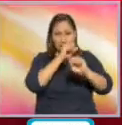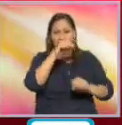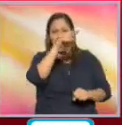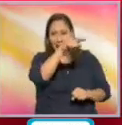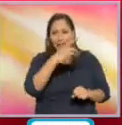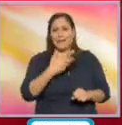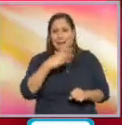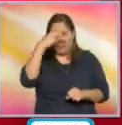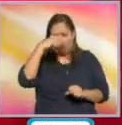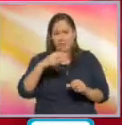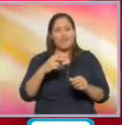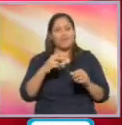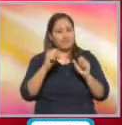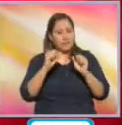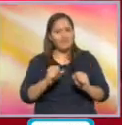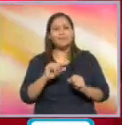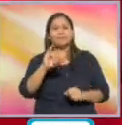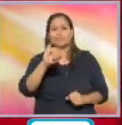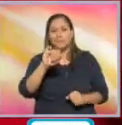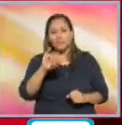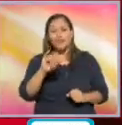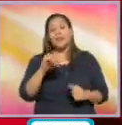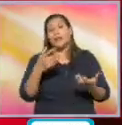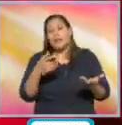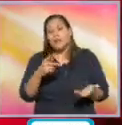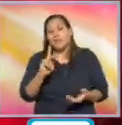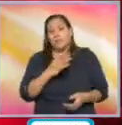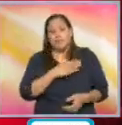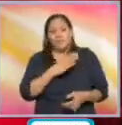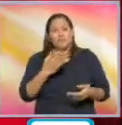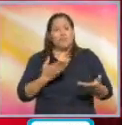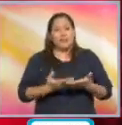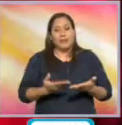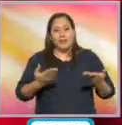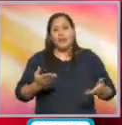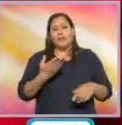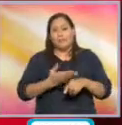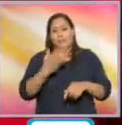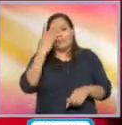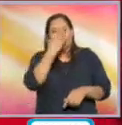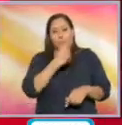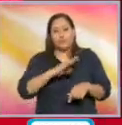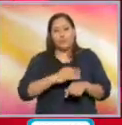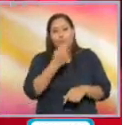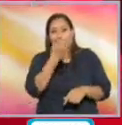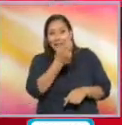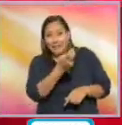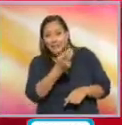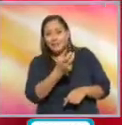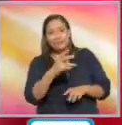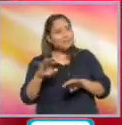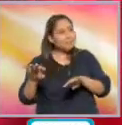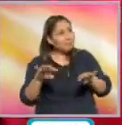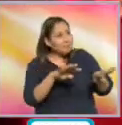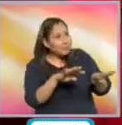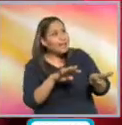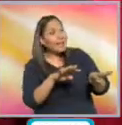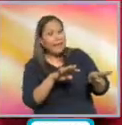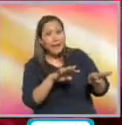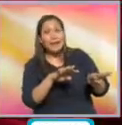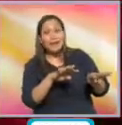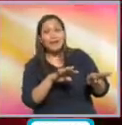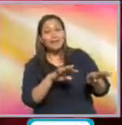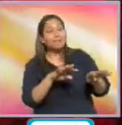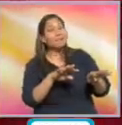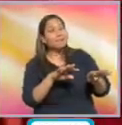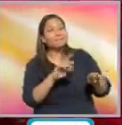también está México presente. exactamente, Ahí está. pero bueno, es bonito porque esto definitivamente le dio mucha presencia mediática a el